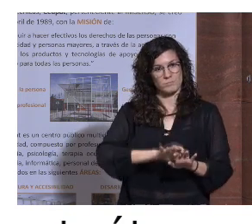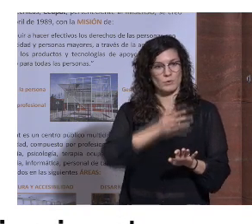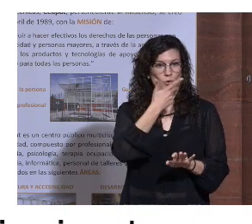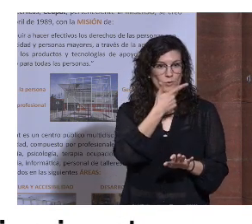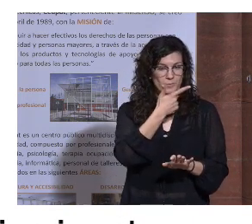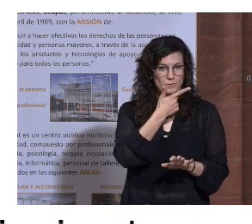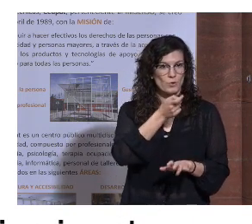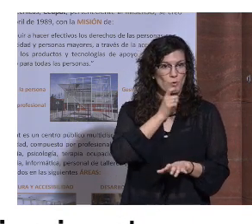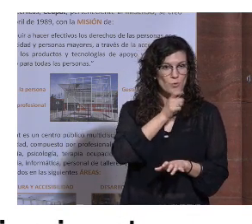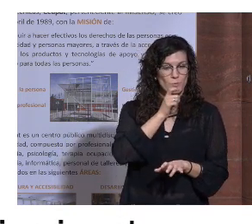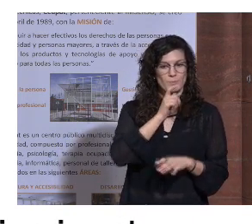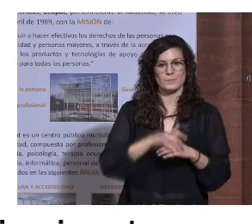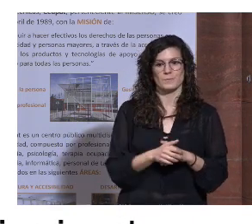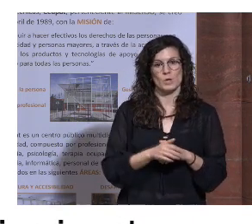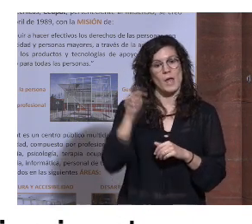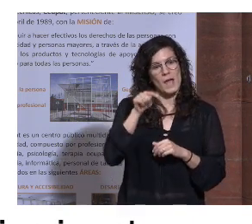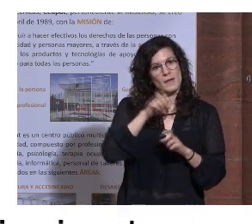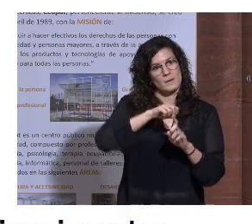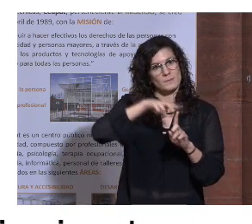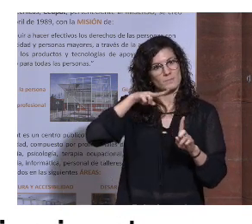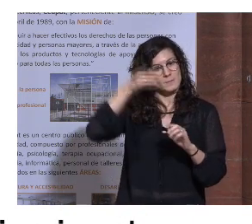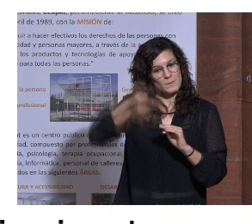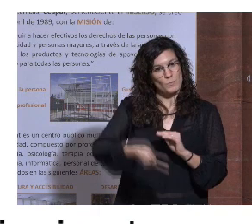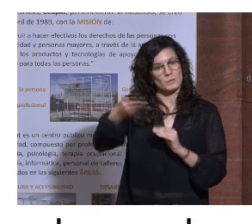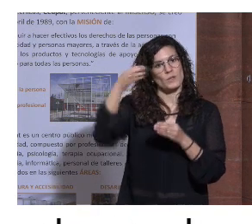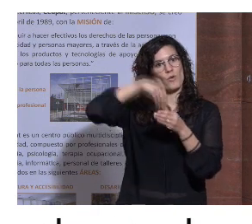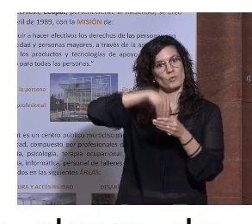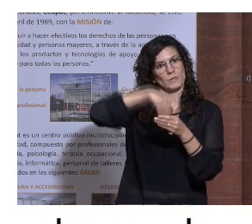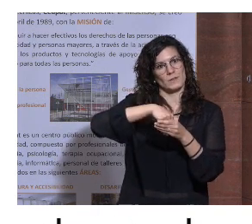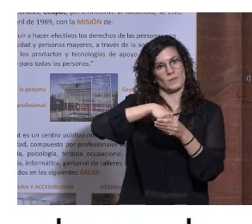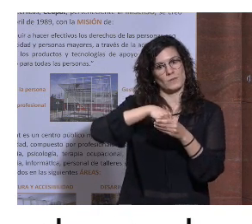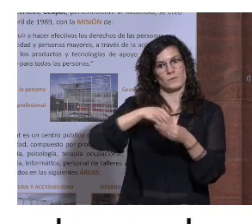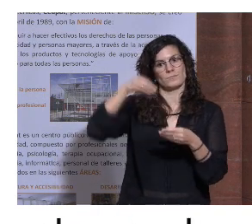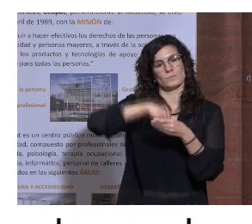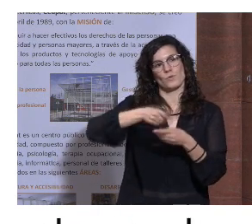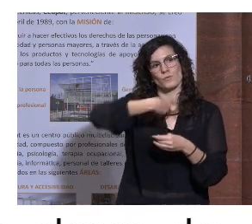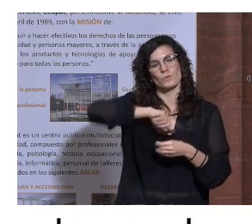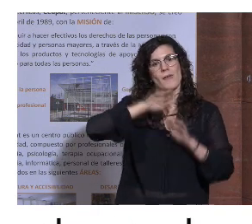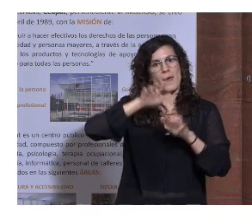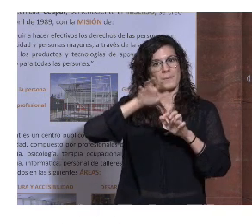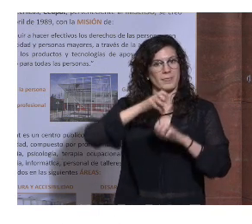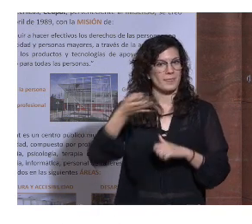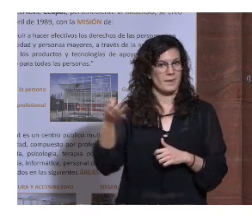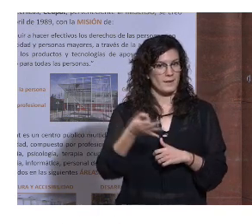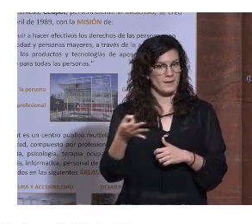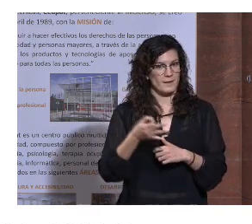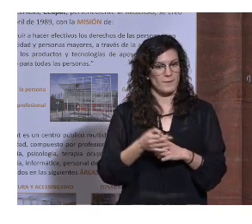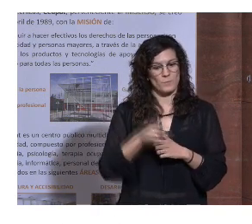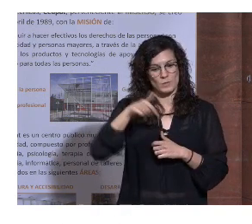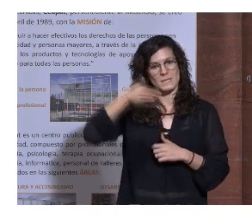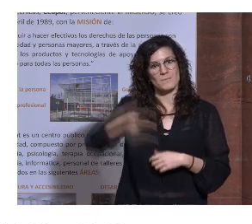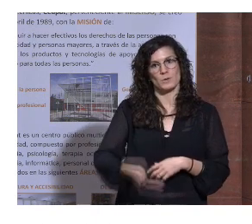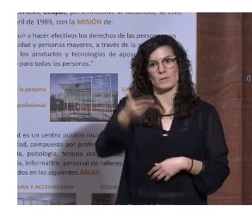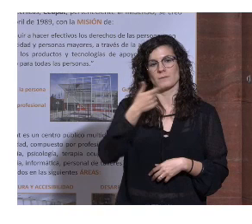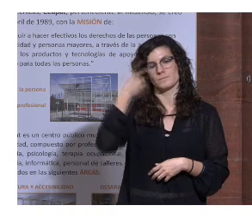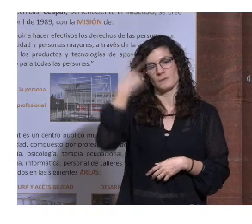Pues ahí está la clave de los contenidos. ¿Qué es lo que hay que aprender? Bueno, pues aquí lo que es importante es que sabiendo las